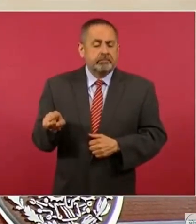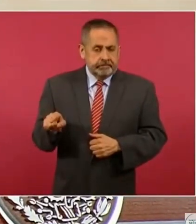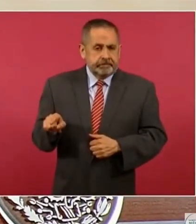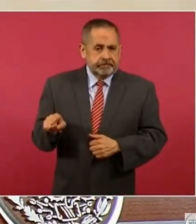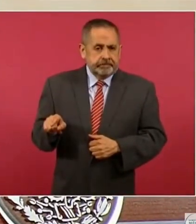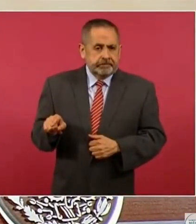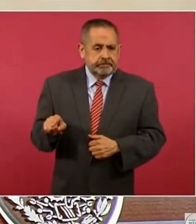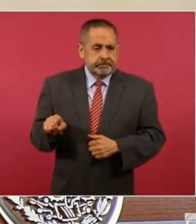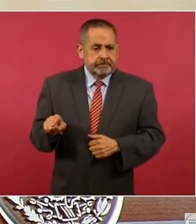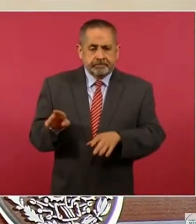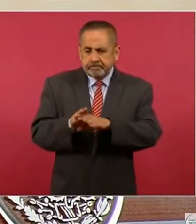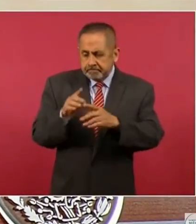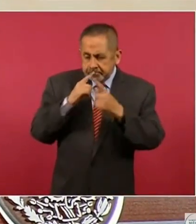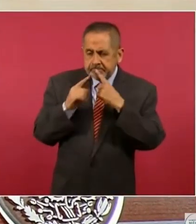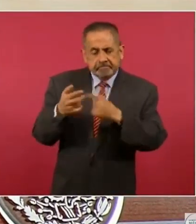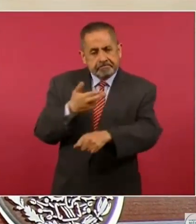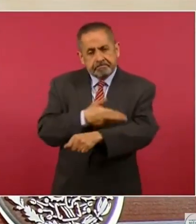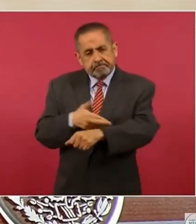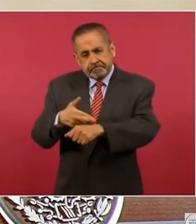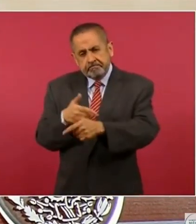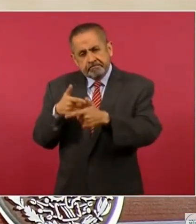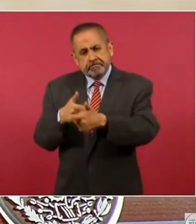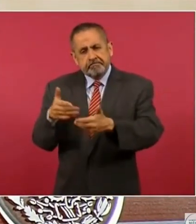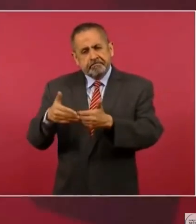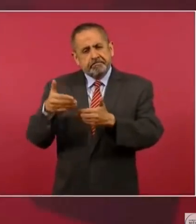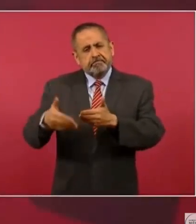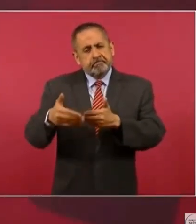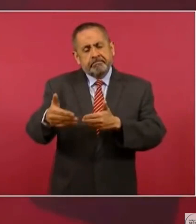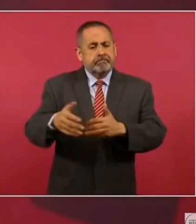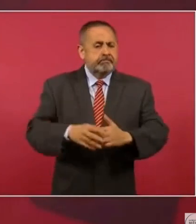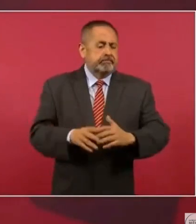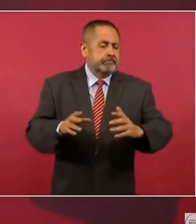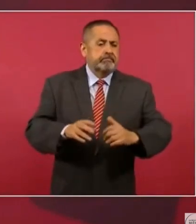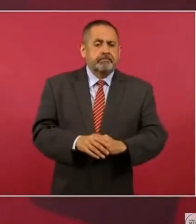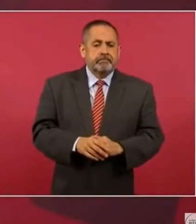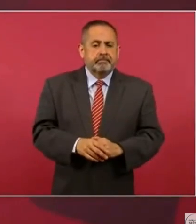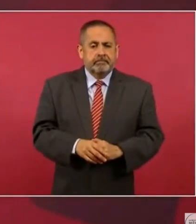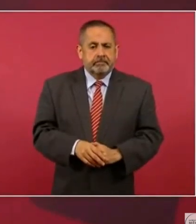vamos a continuar. Lo demás